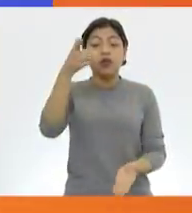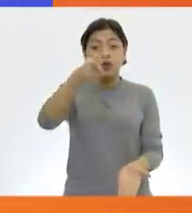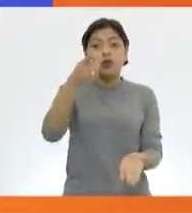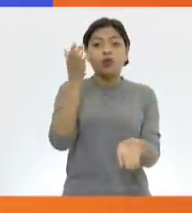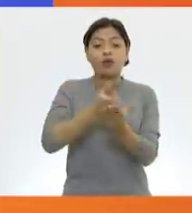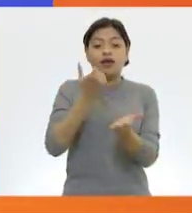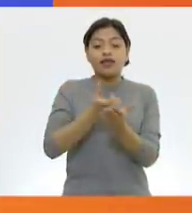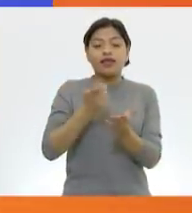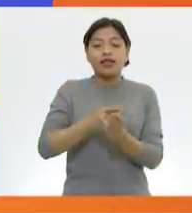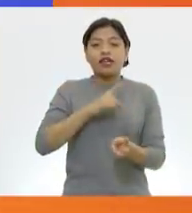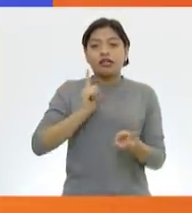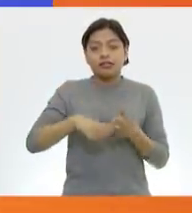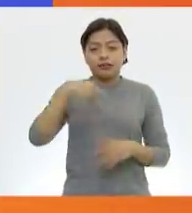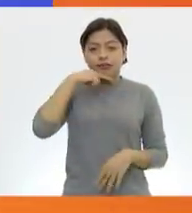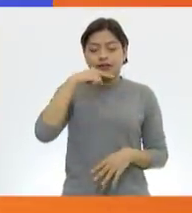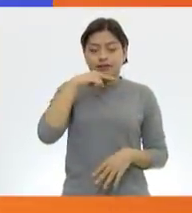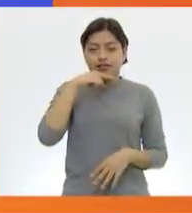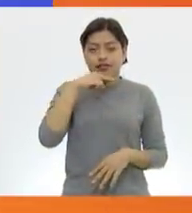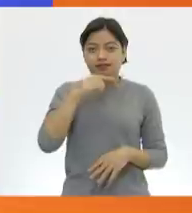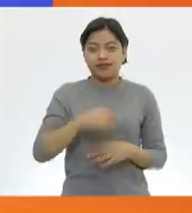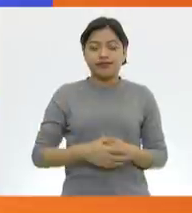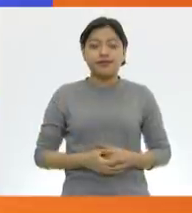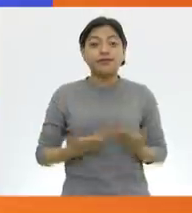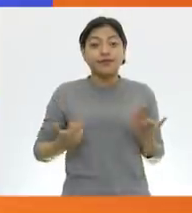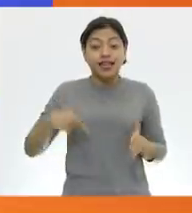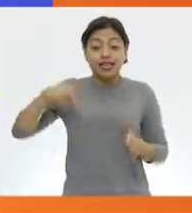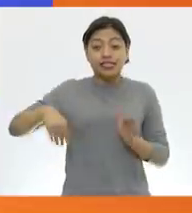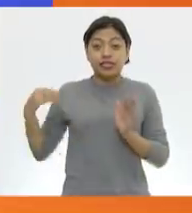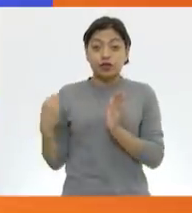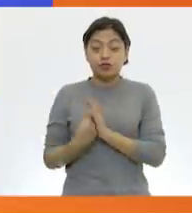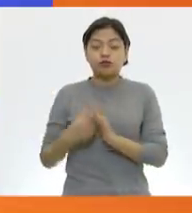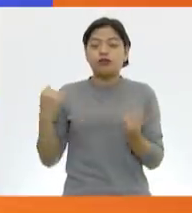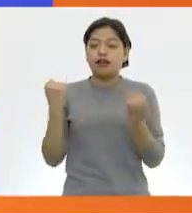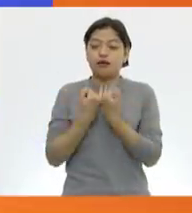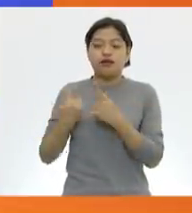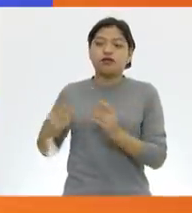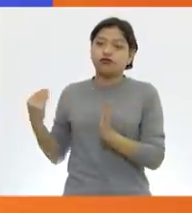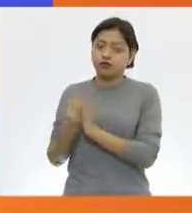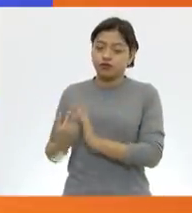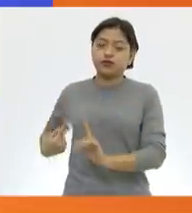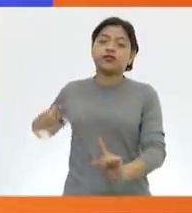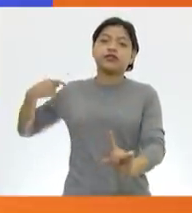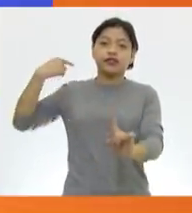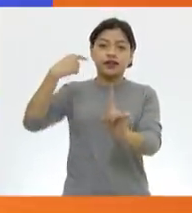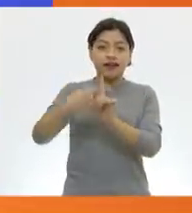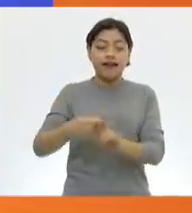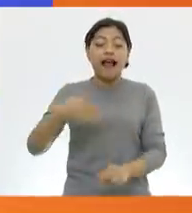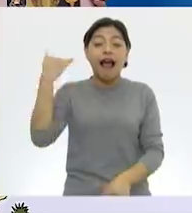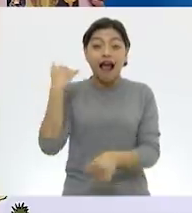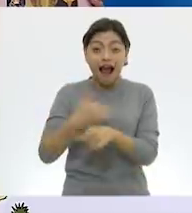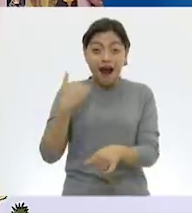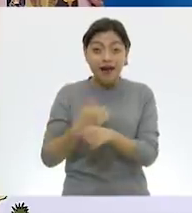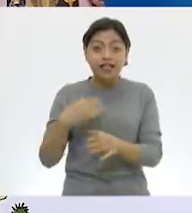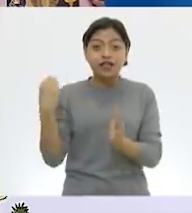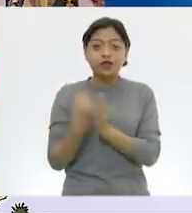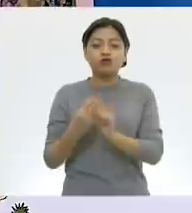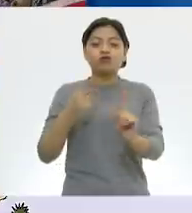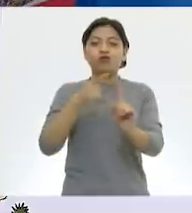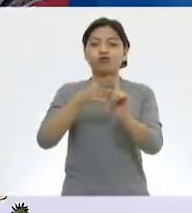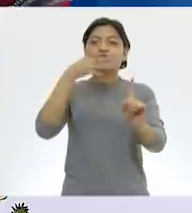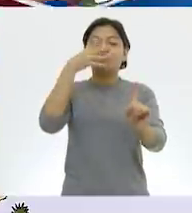tu lapicera. Y en esta sesión, como en todas las anteriores, tiene un propósito